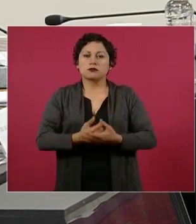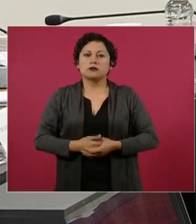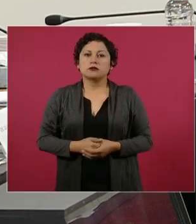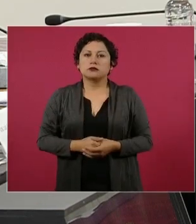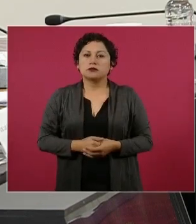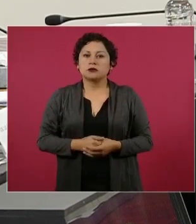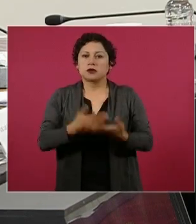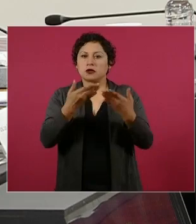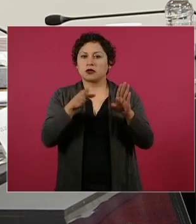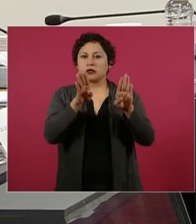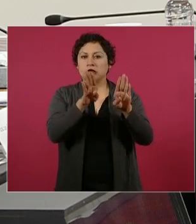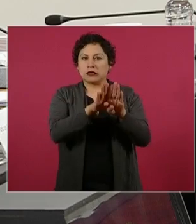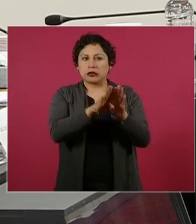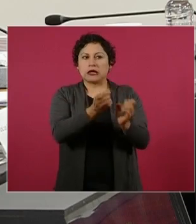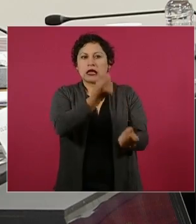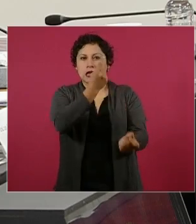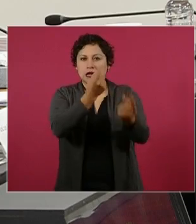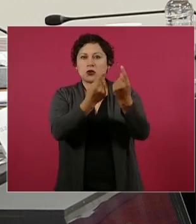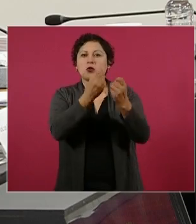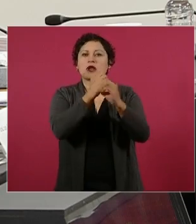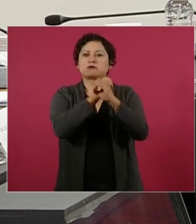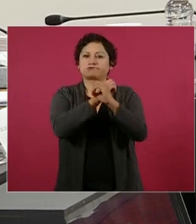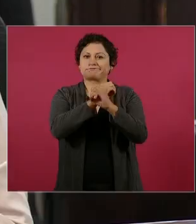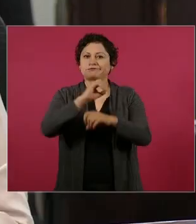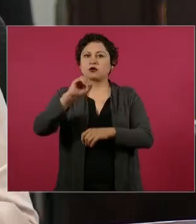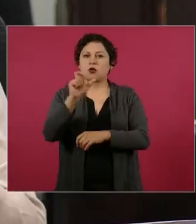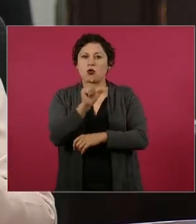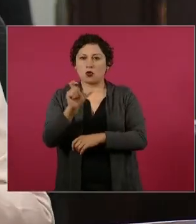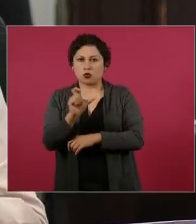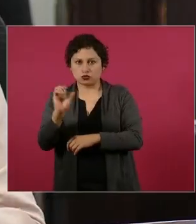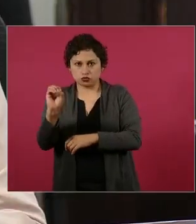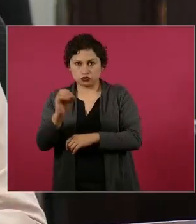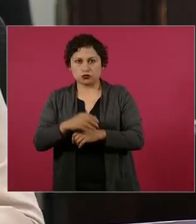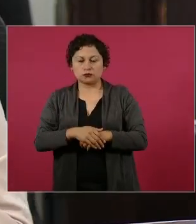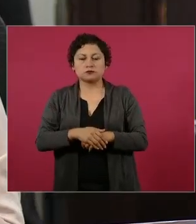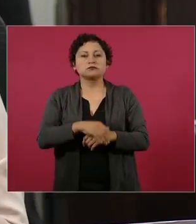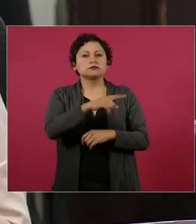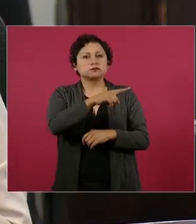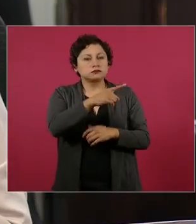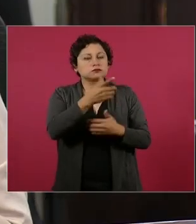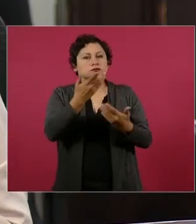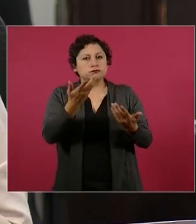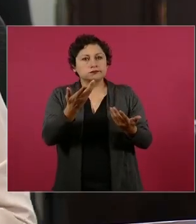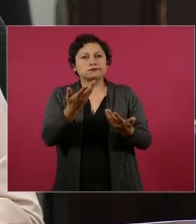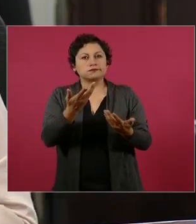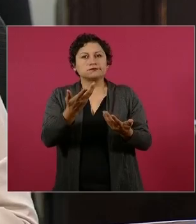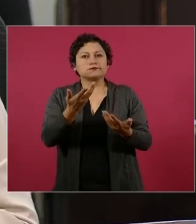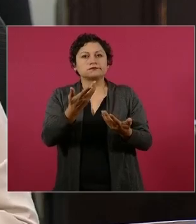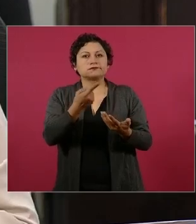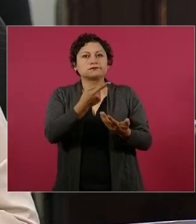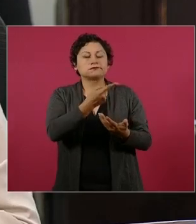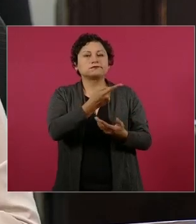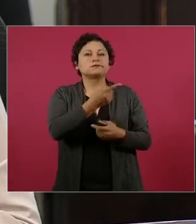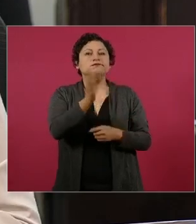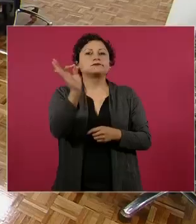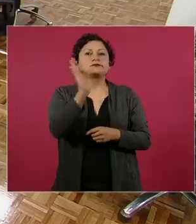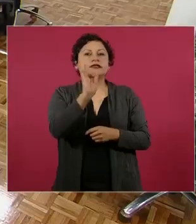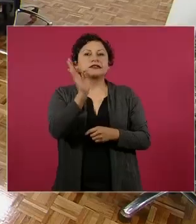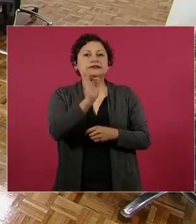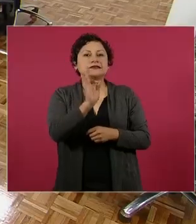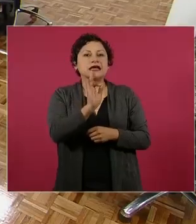el cierre de algunas tiendas OXXO, que tienen que ver también con alguna otra entrega de información